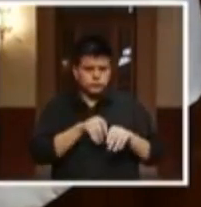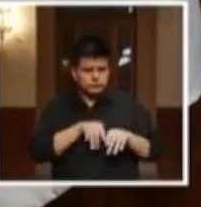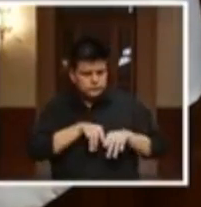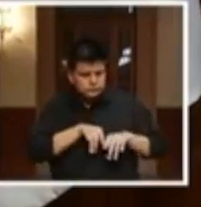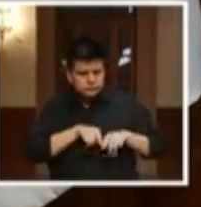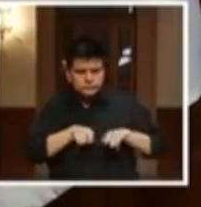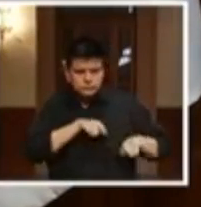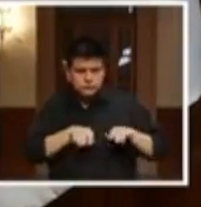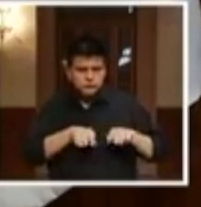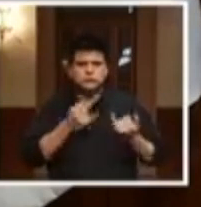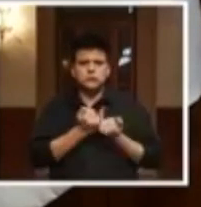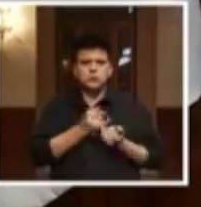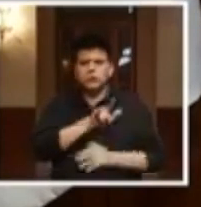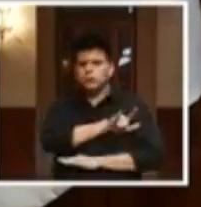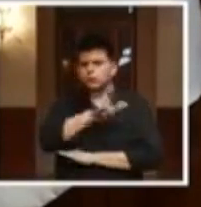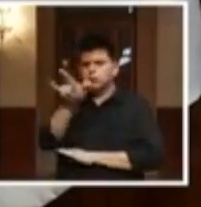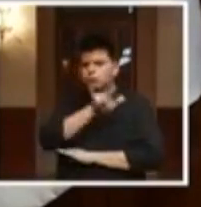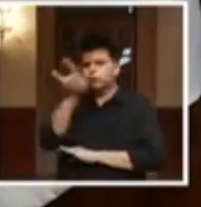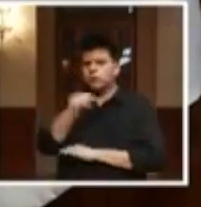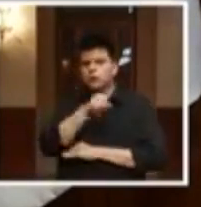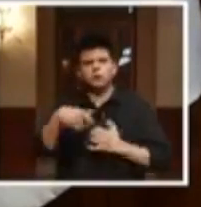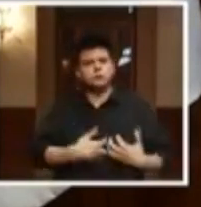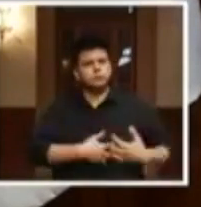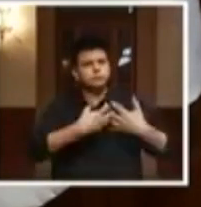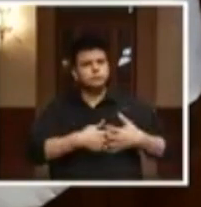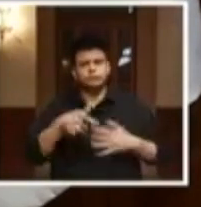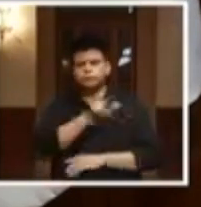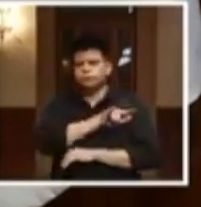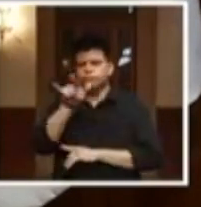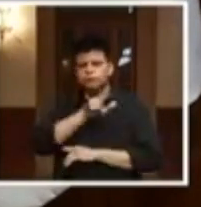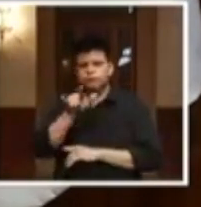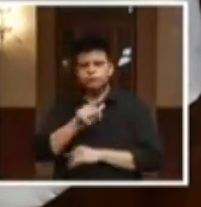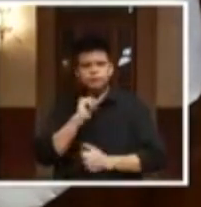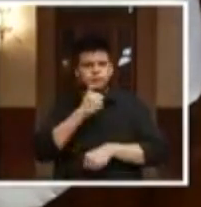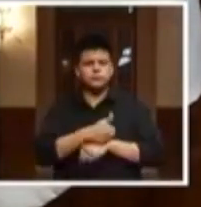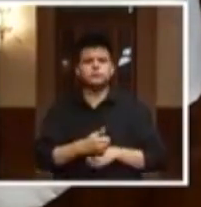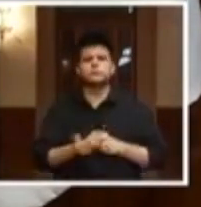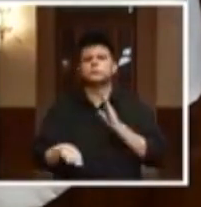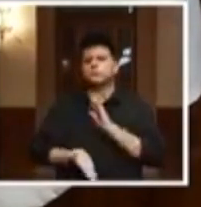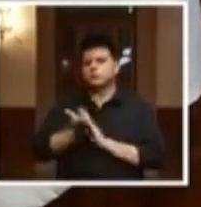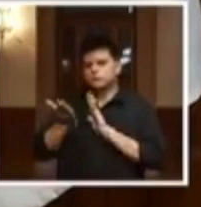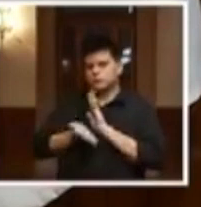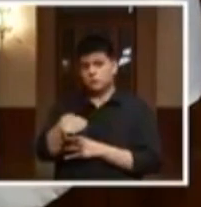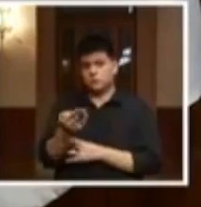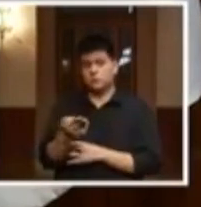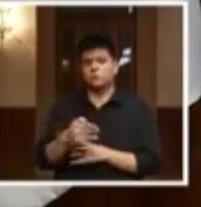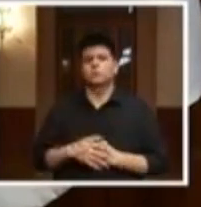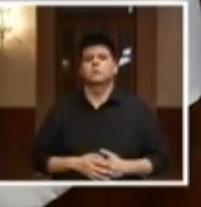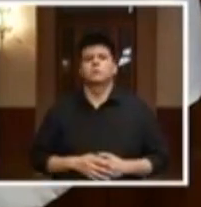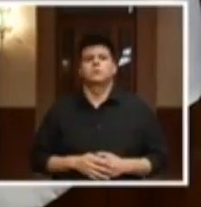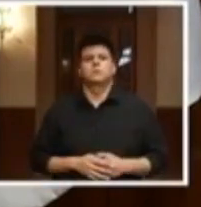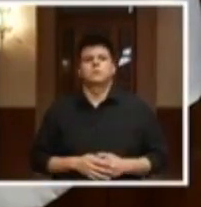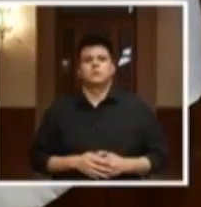y aeroespacial. Tenemos fábricas que van a la industria aeroespacial, están incluidas, construcción y minería. Esto